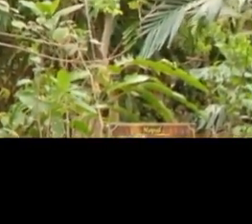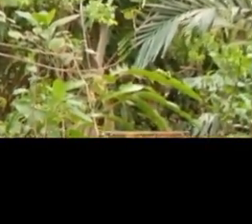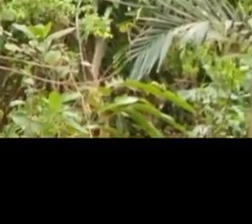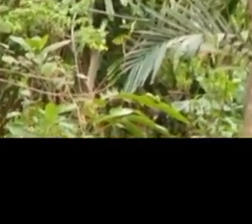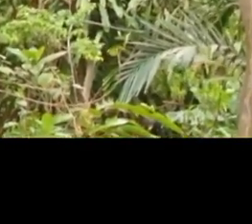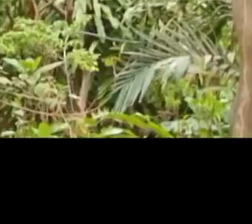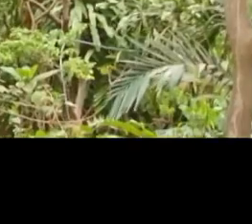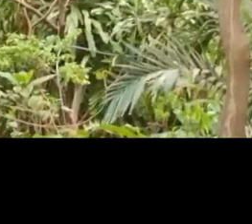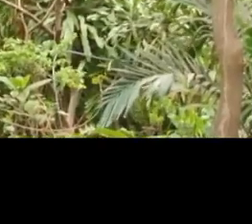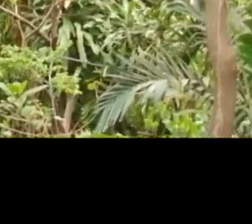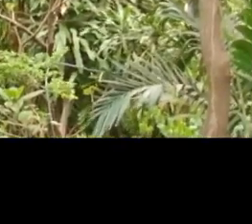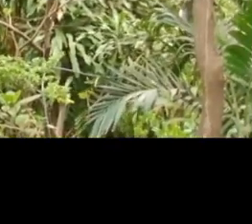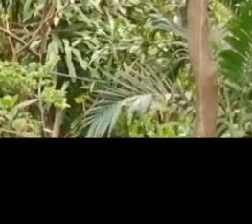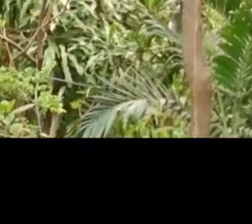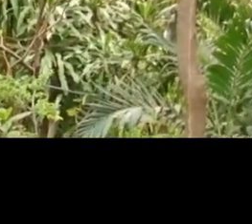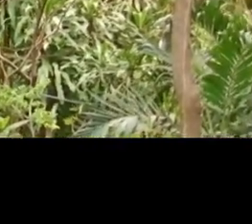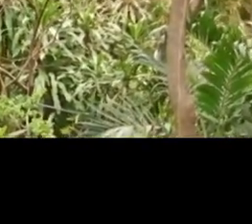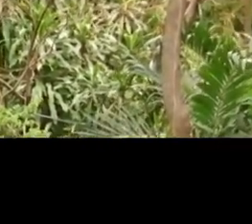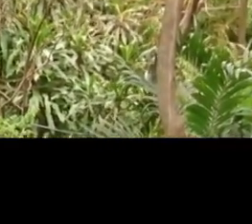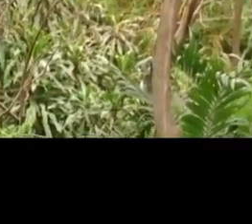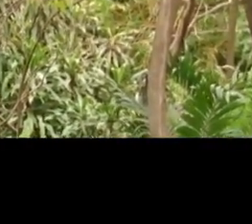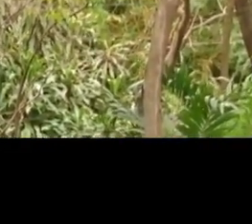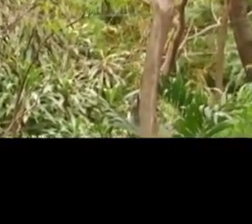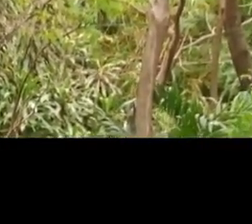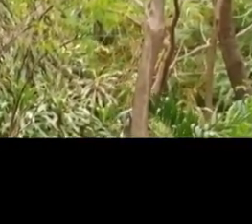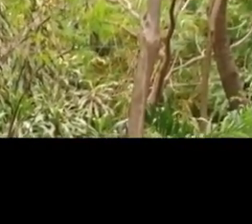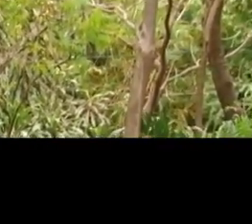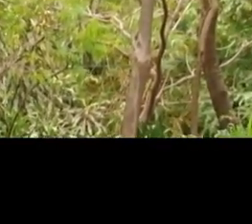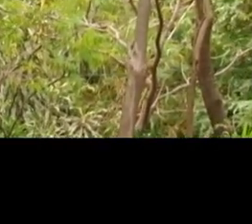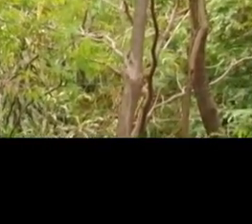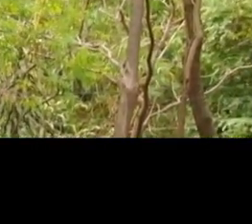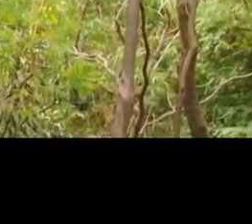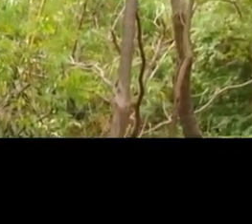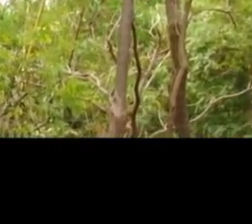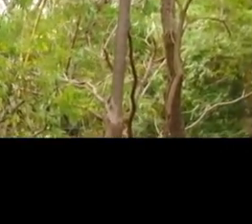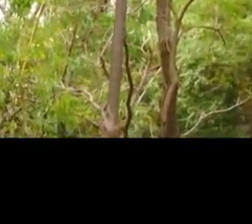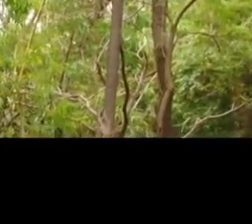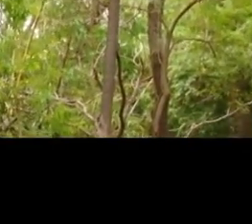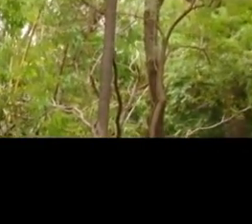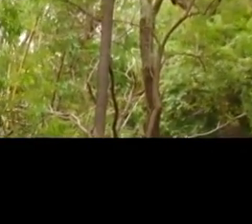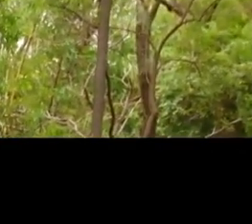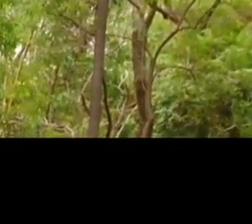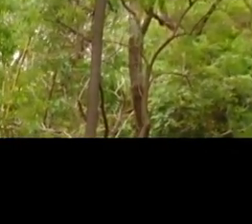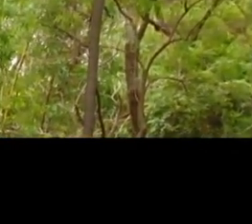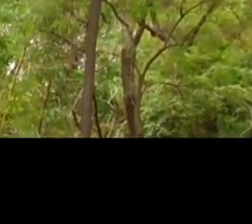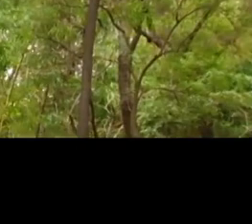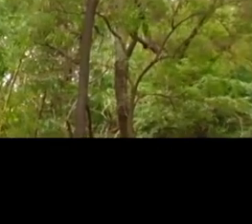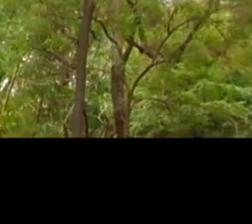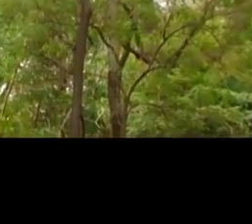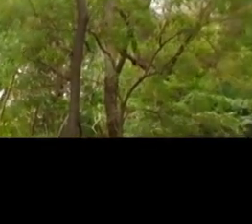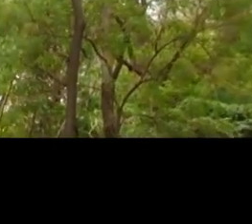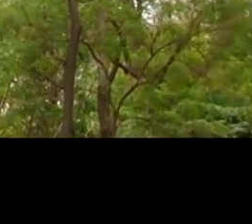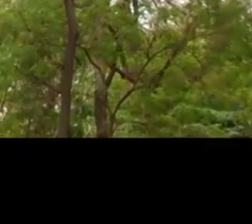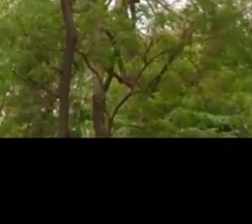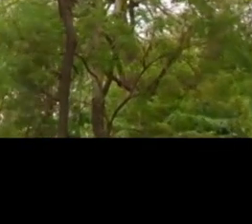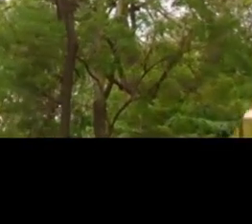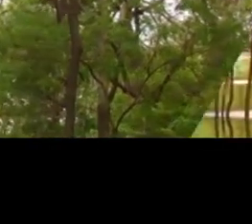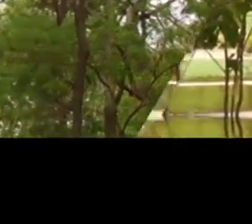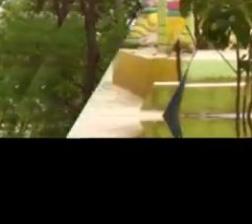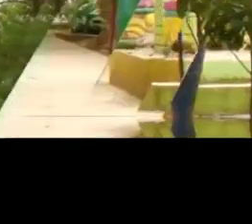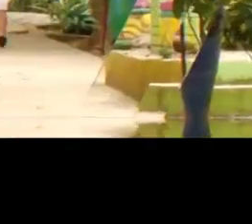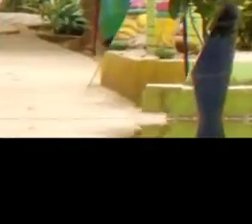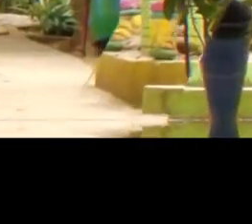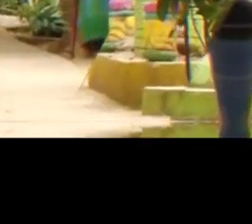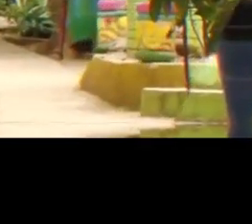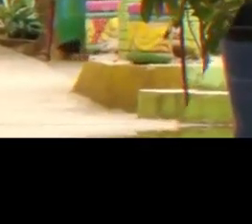más de 200 especies de árboles y arbustos provenientes de los diferentes bosques que hay en Nicaragua se pueden encontrar en